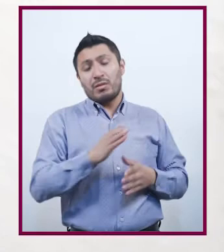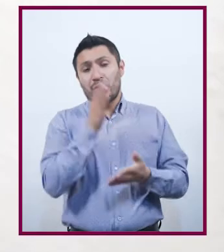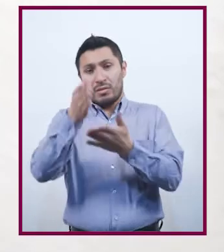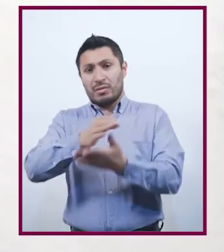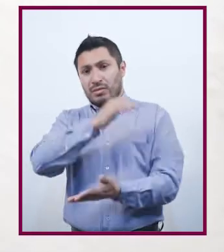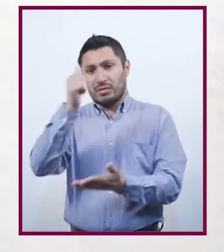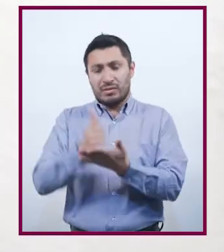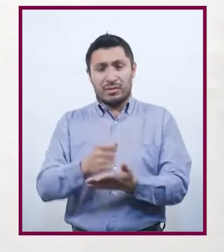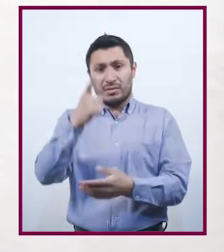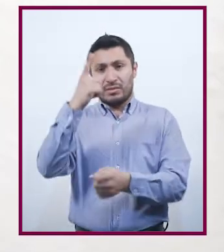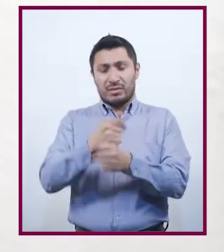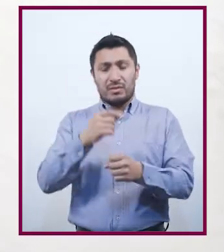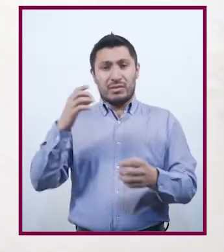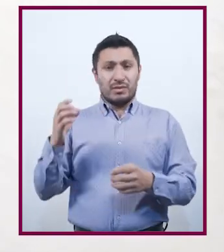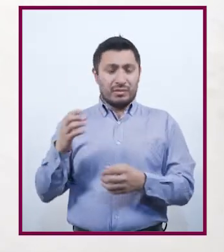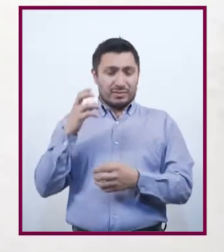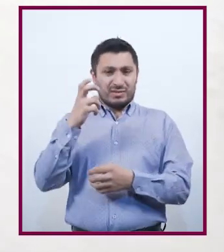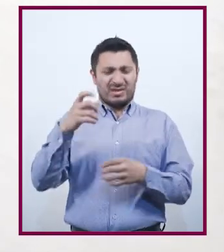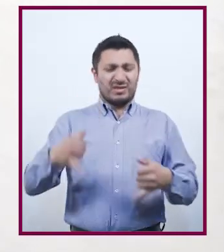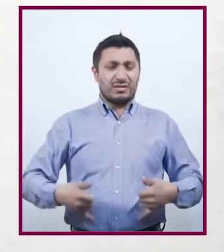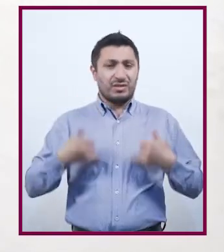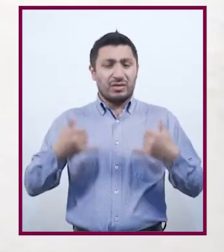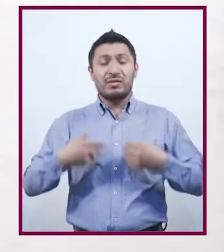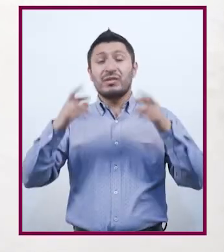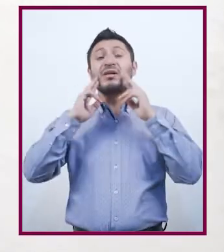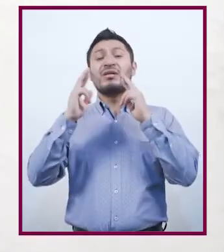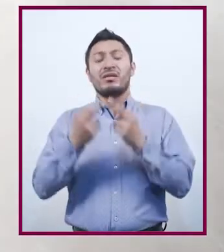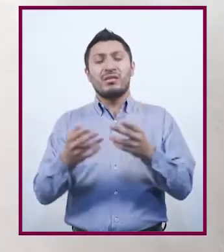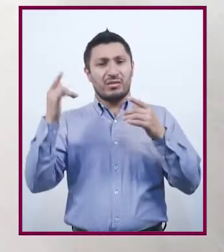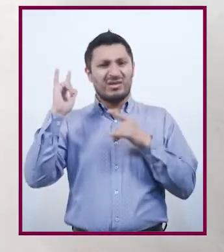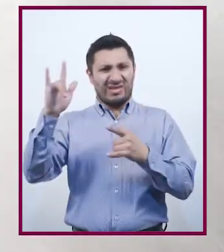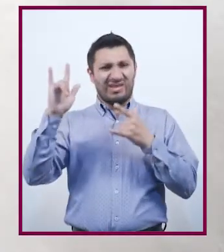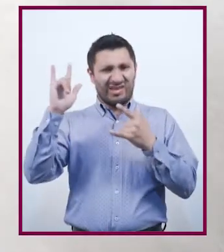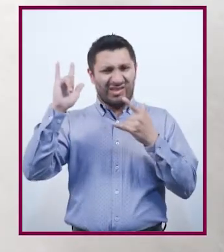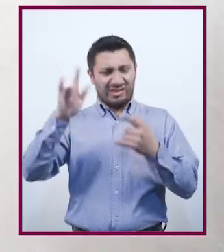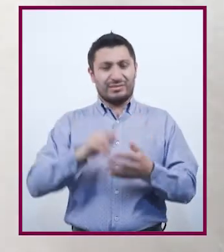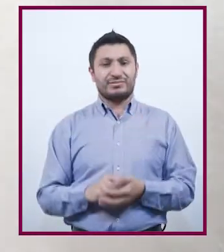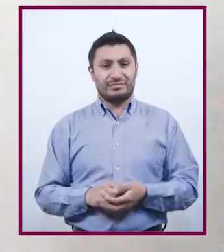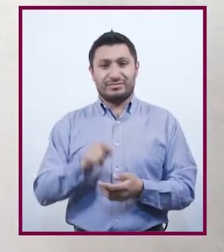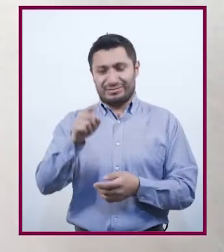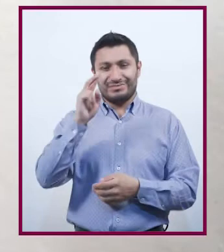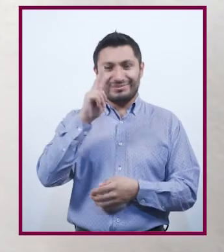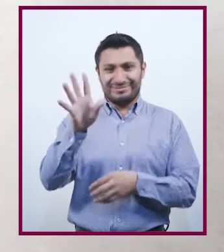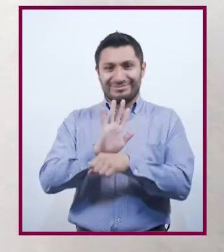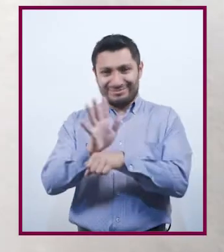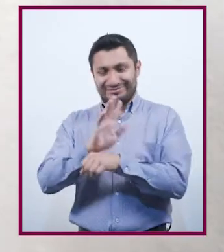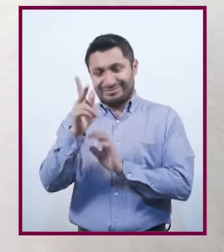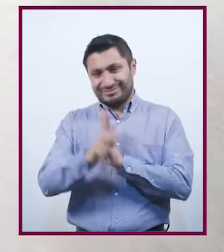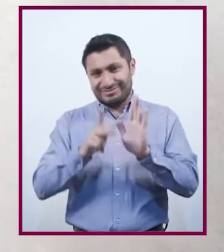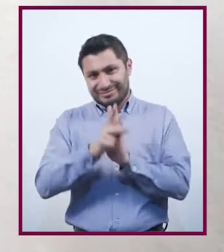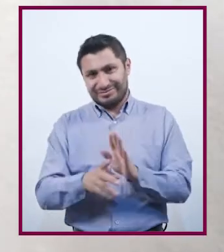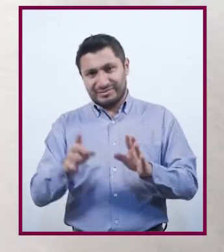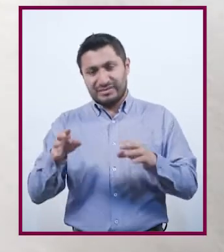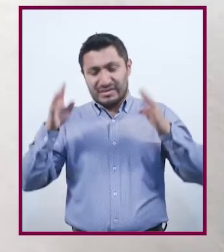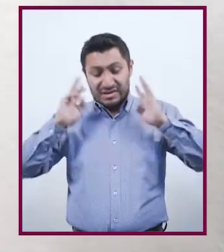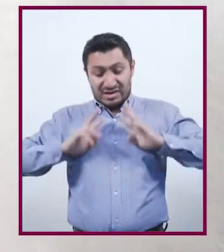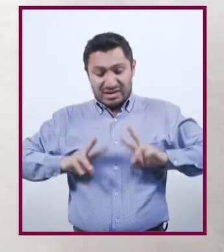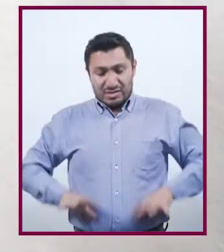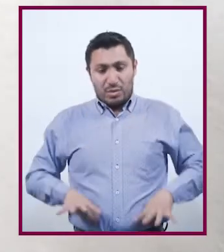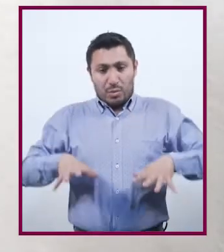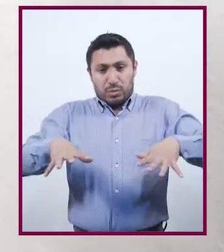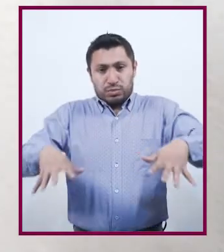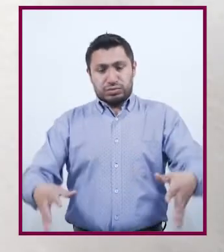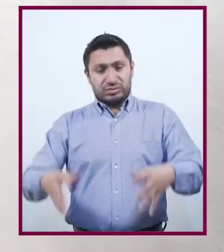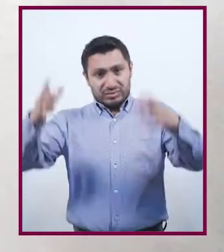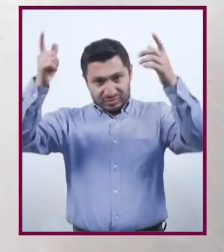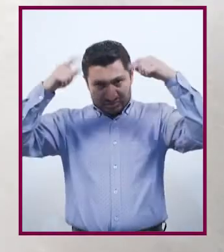las grandes potencias nacionales, además de migraciones del campo a la ciudad, una de las primeras tribus urbanas en nuestro país fueron aquellos jóvenes que se reunieron